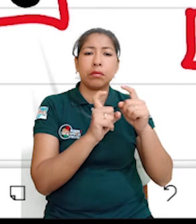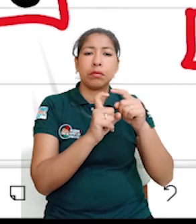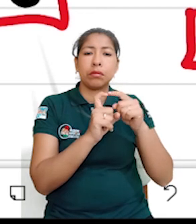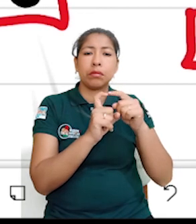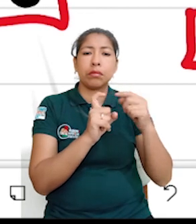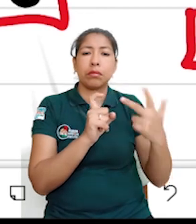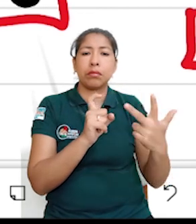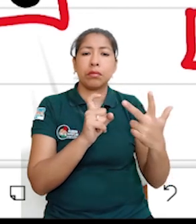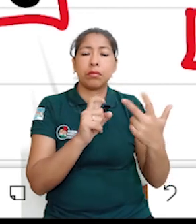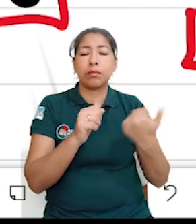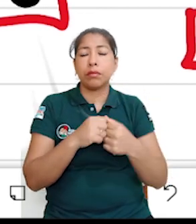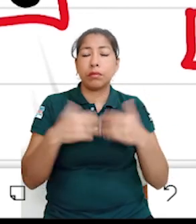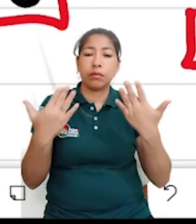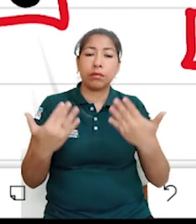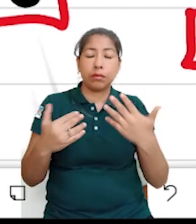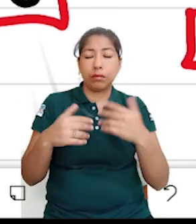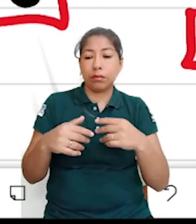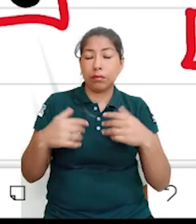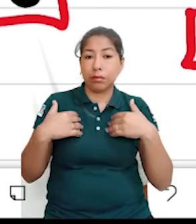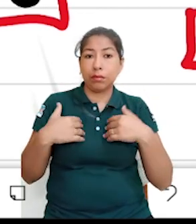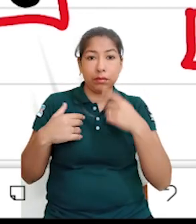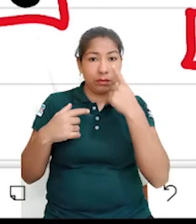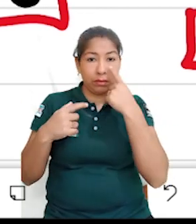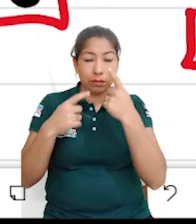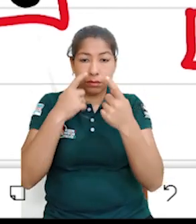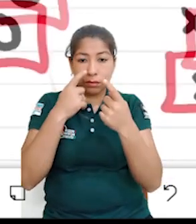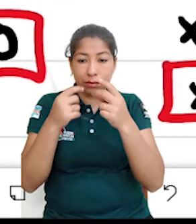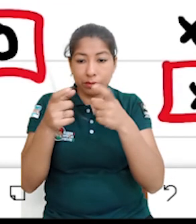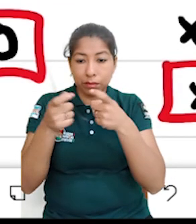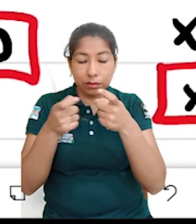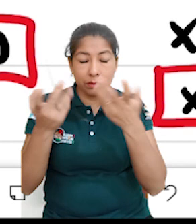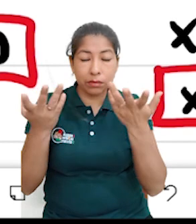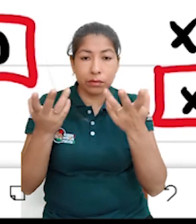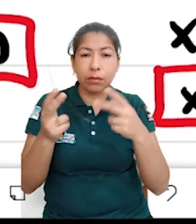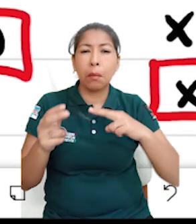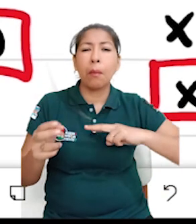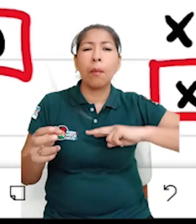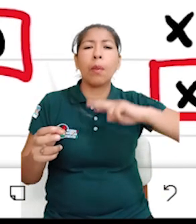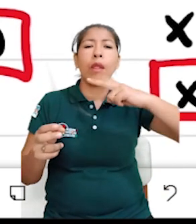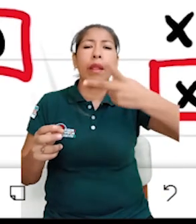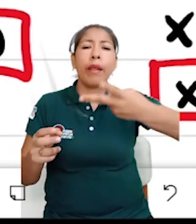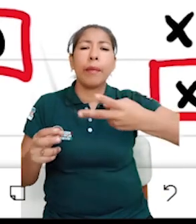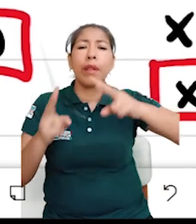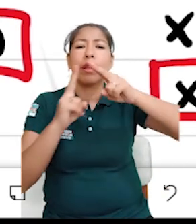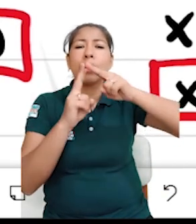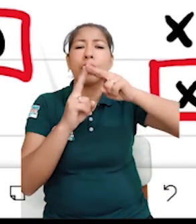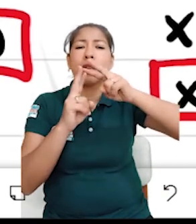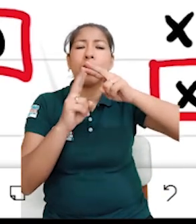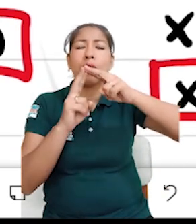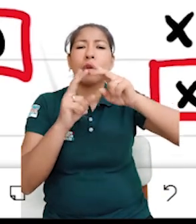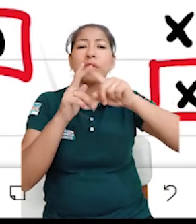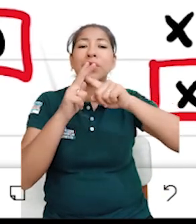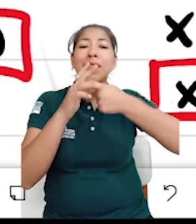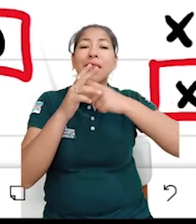Ahora lo que queda es verificar si cada uno de ellos cumple con nuestra ecuación original.